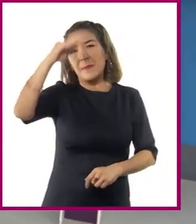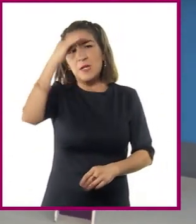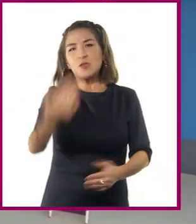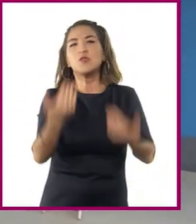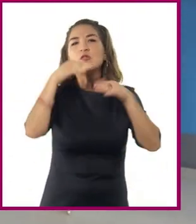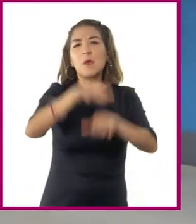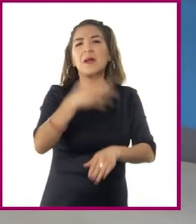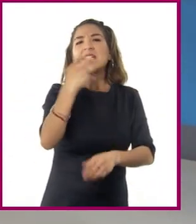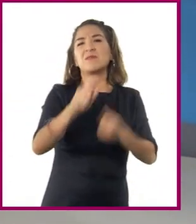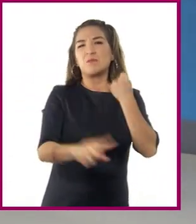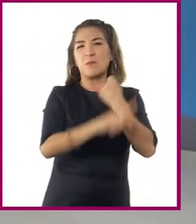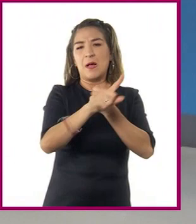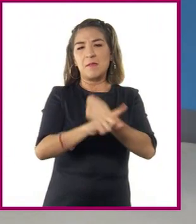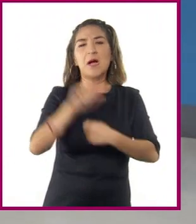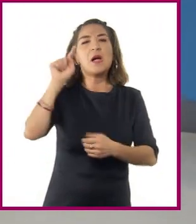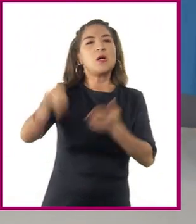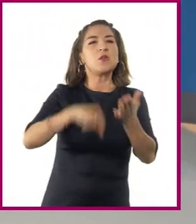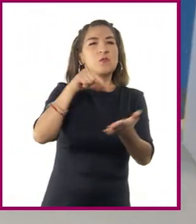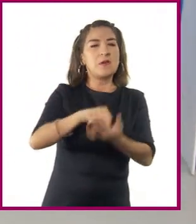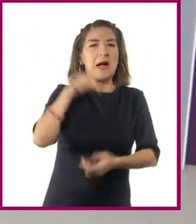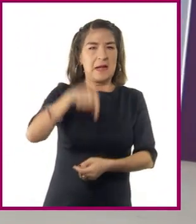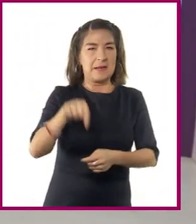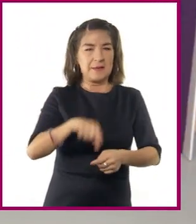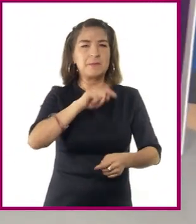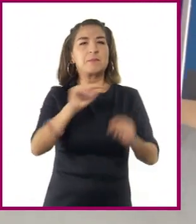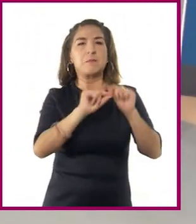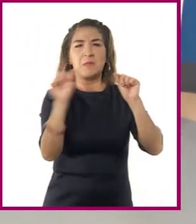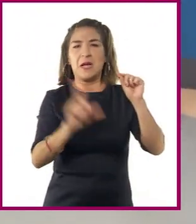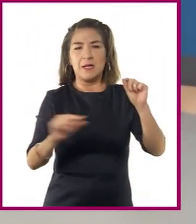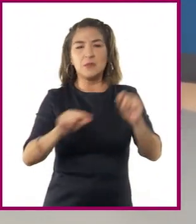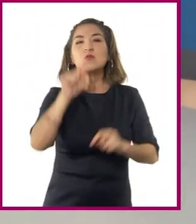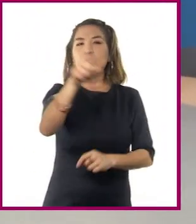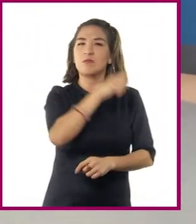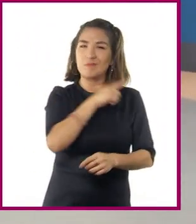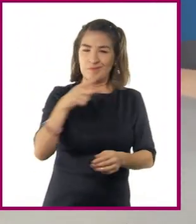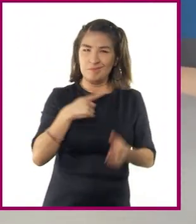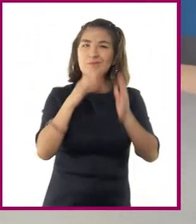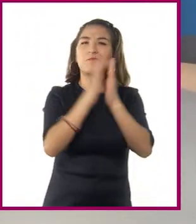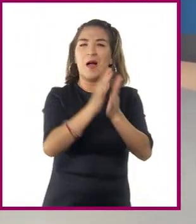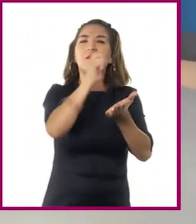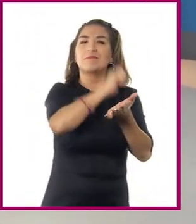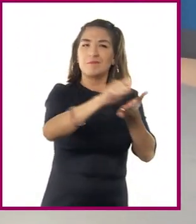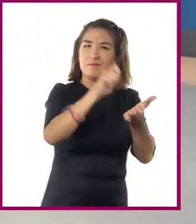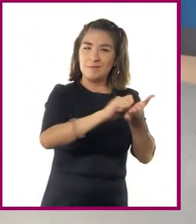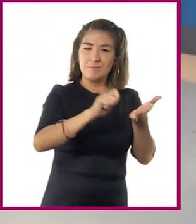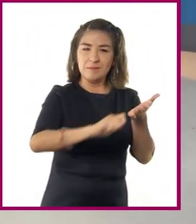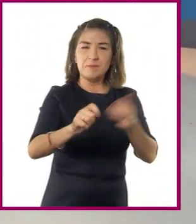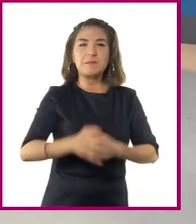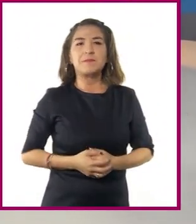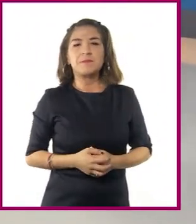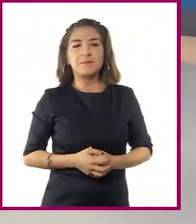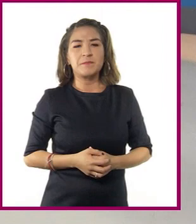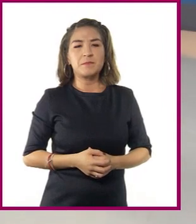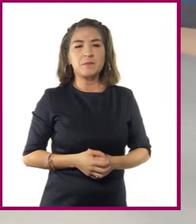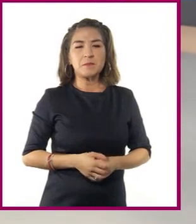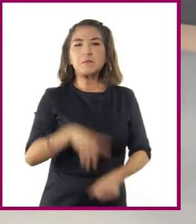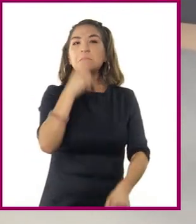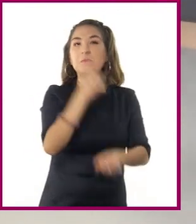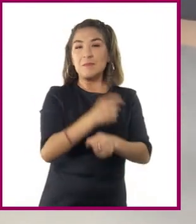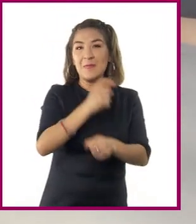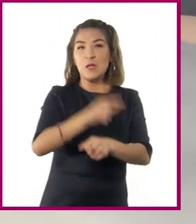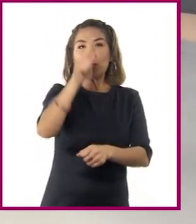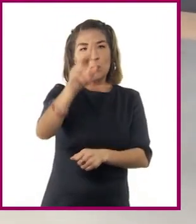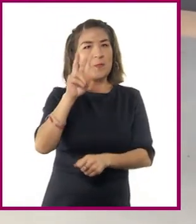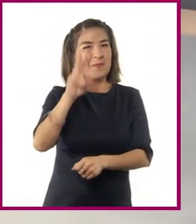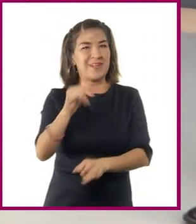sobre un caso sucedido en un lugar de nuestro país. No olviden tomar nota en su cuaderno. Primero, conoceremos la